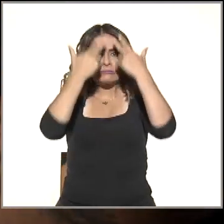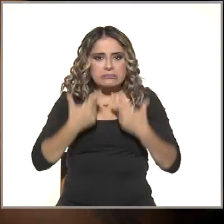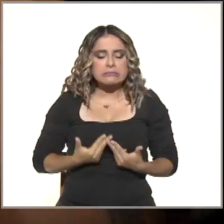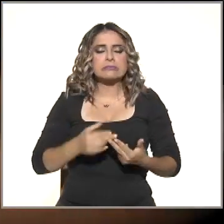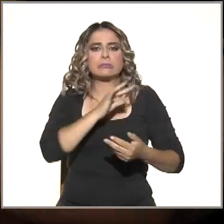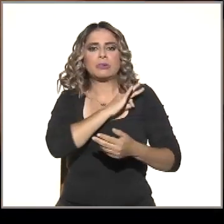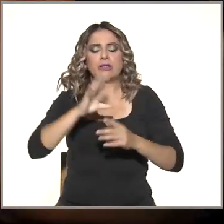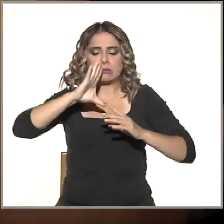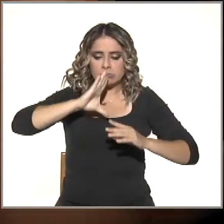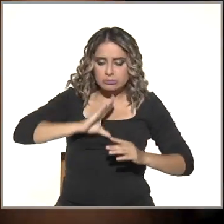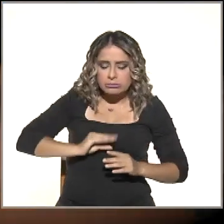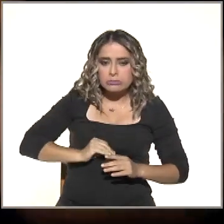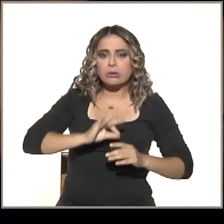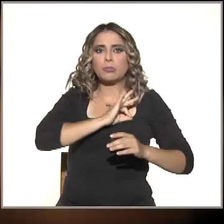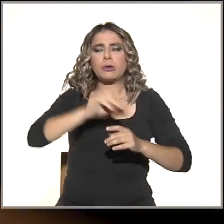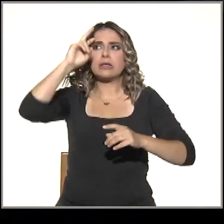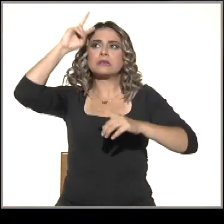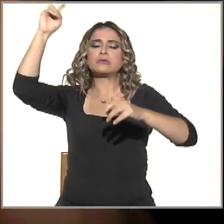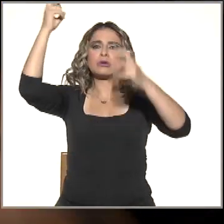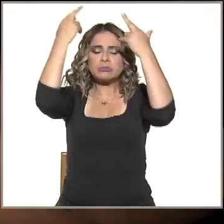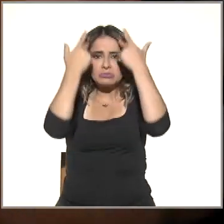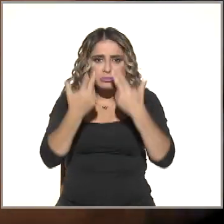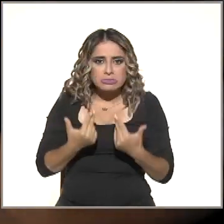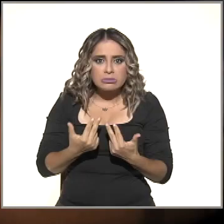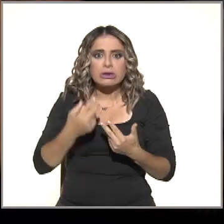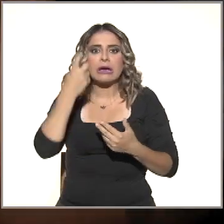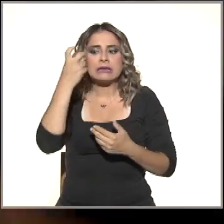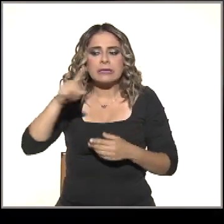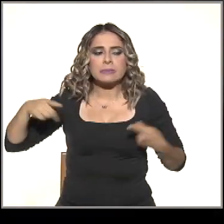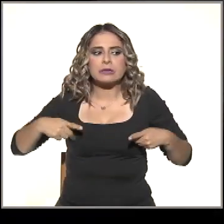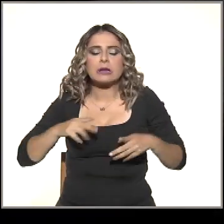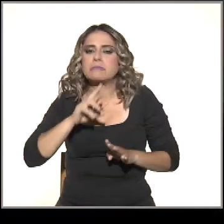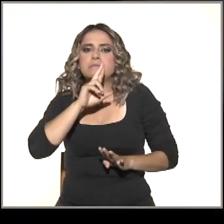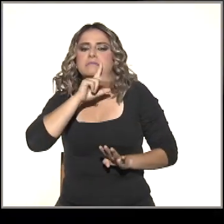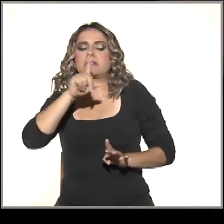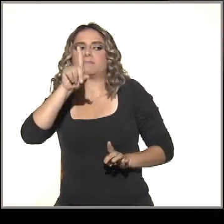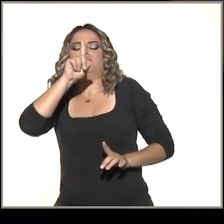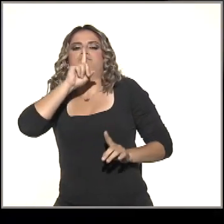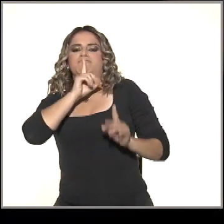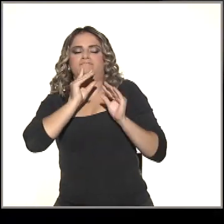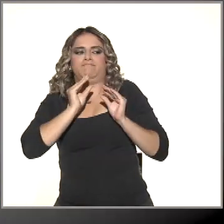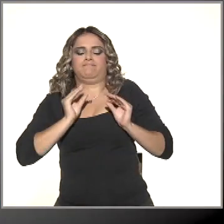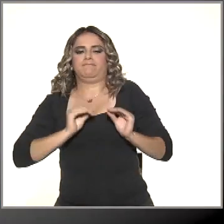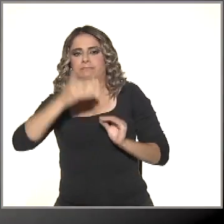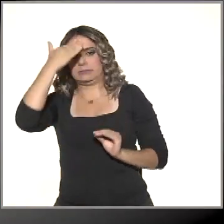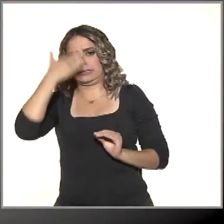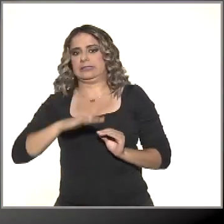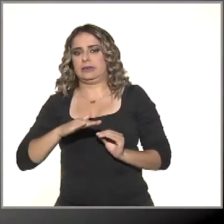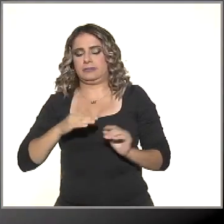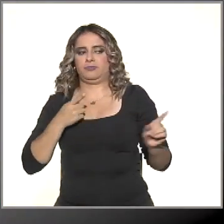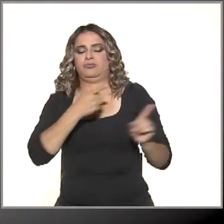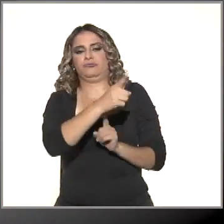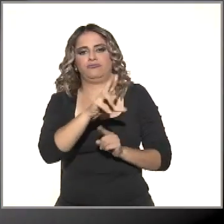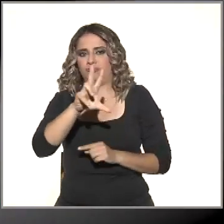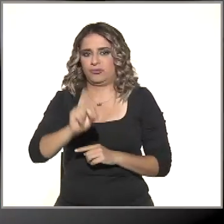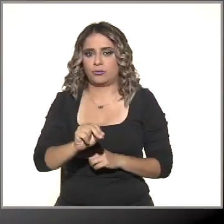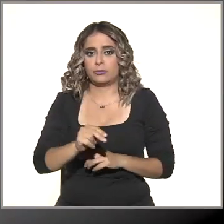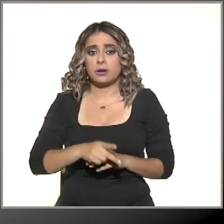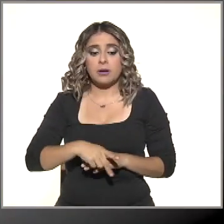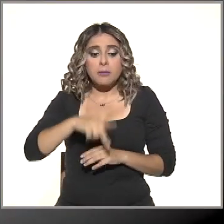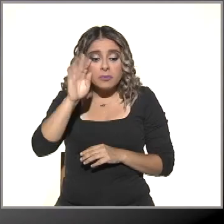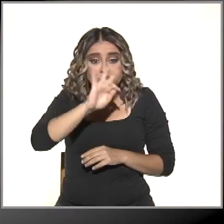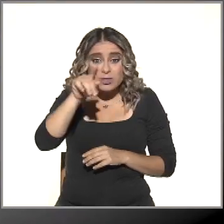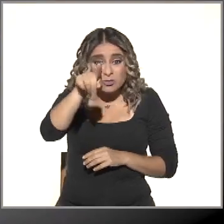la autoestima, tendrían un filtro en la garganta. Si no eres capaz de